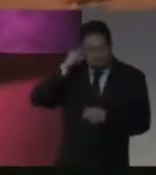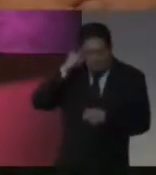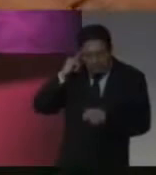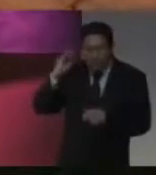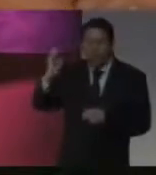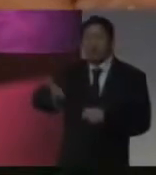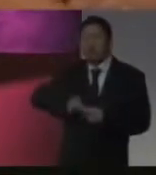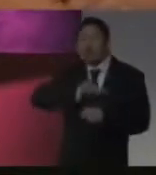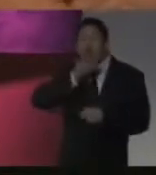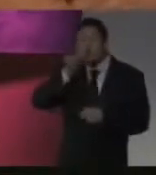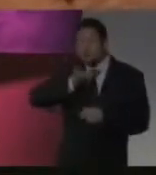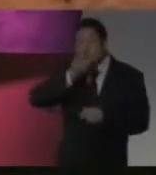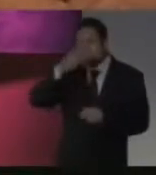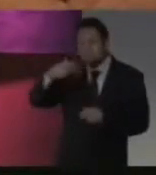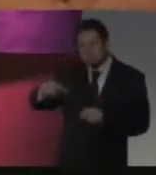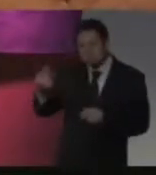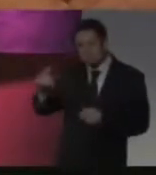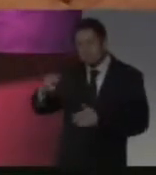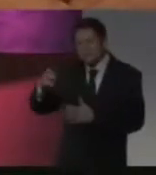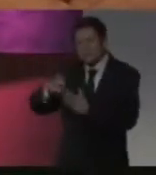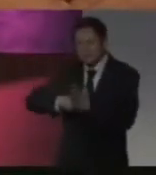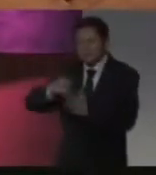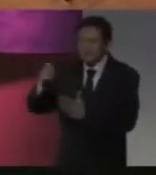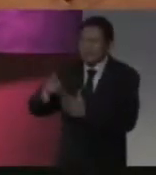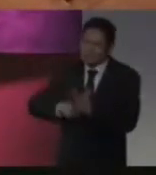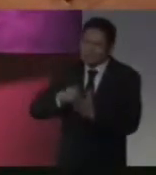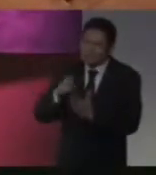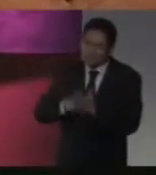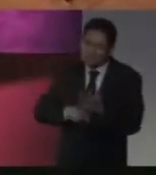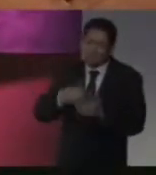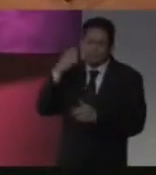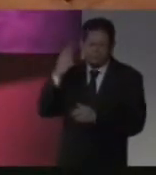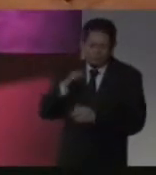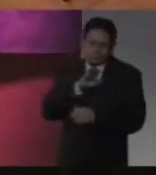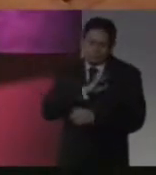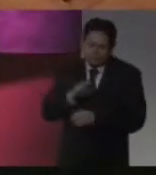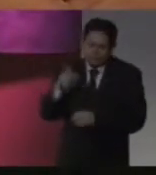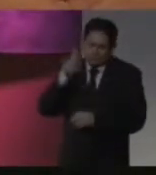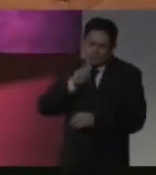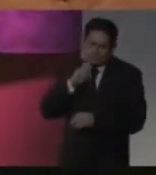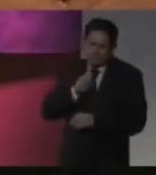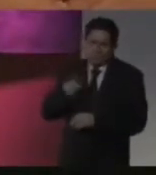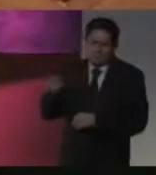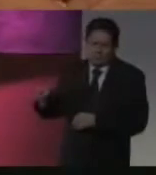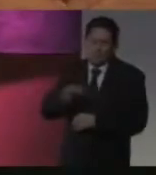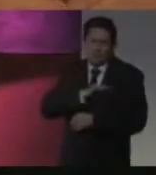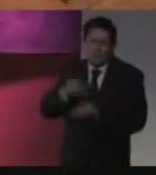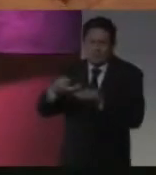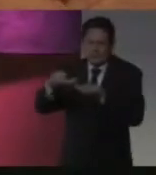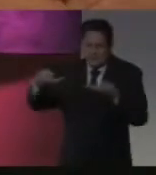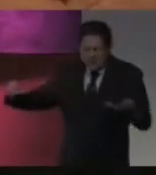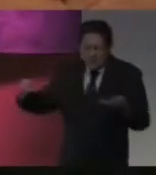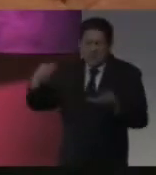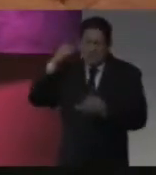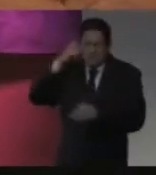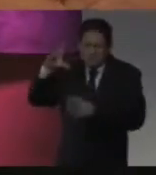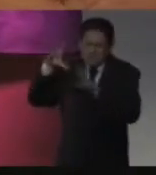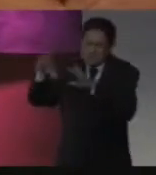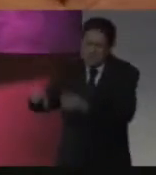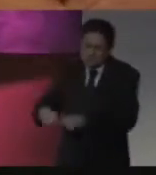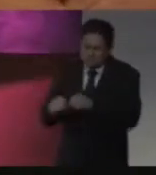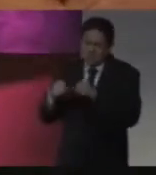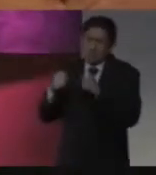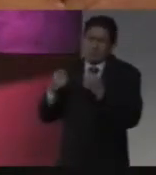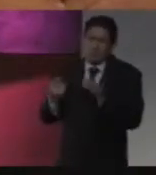nivel local y de elaborar una propuesta de tenencia de la tierra para los ejidos, ¿verdad?,